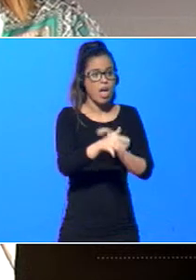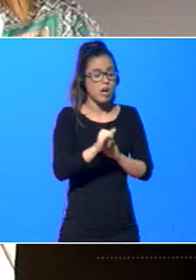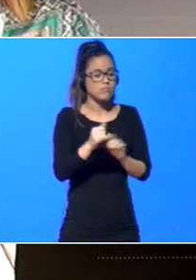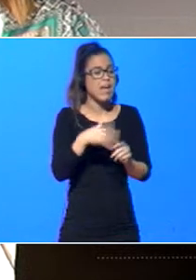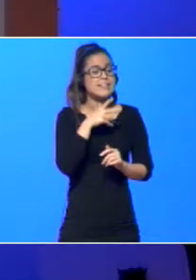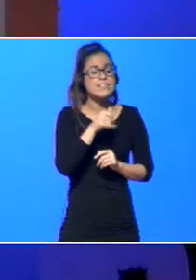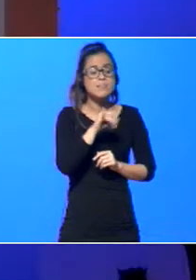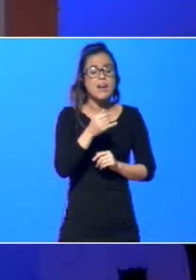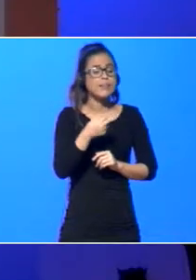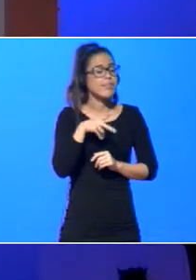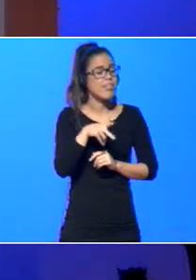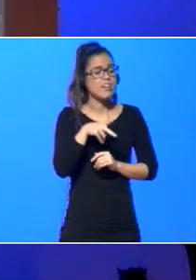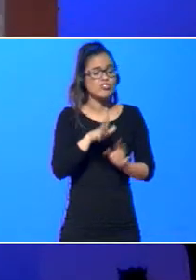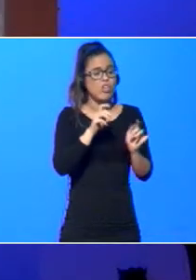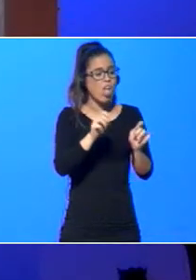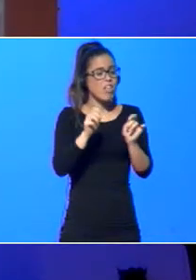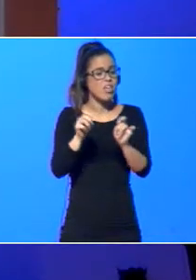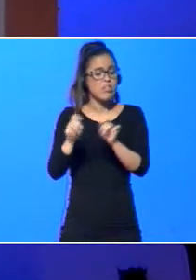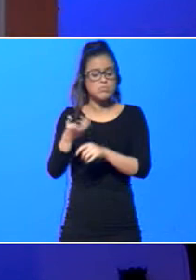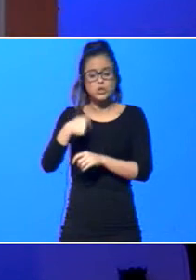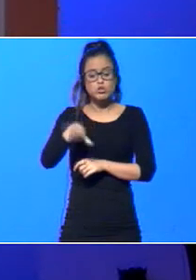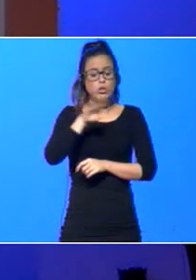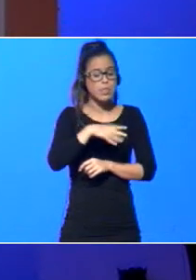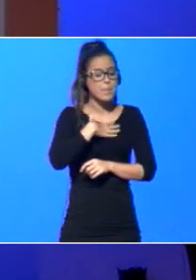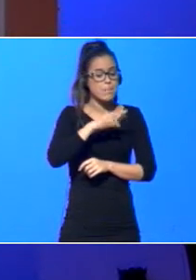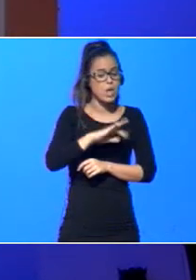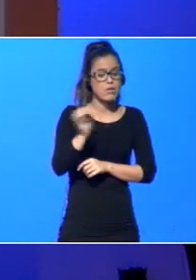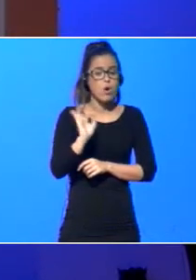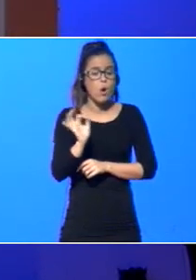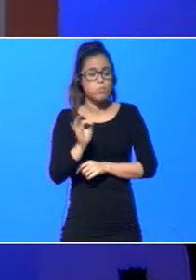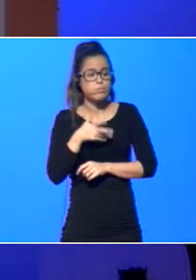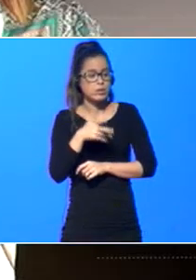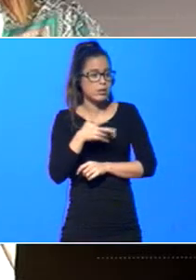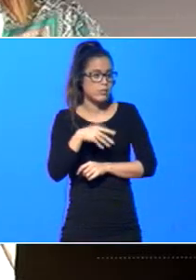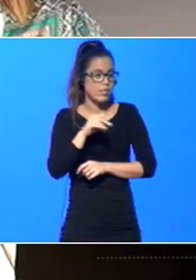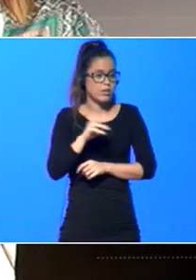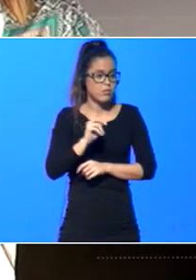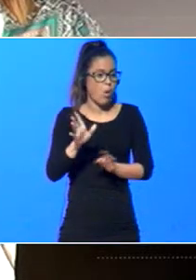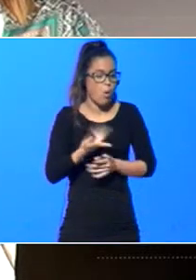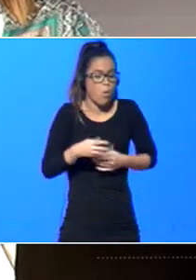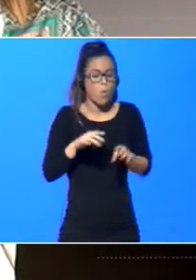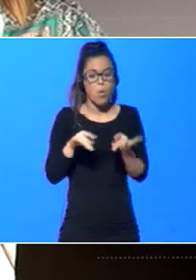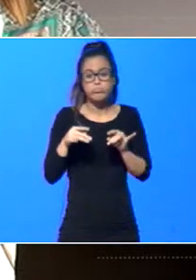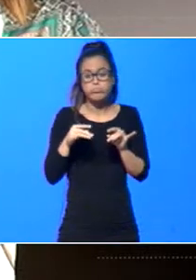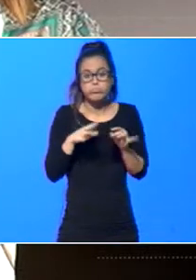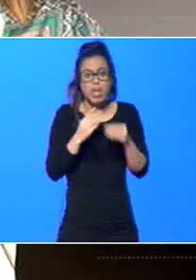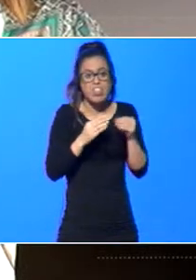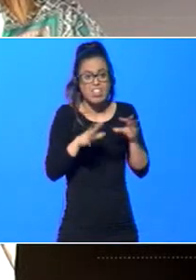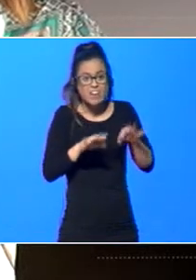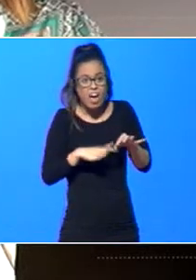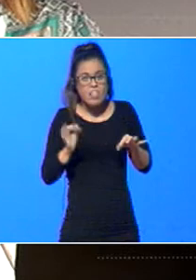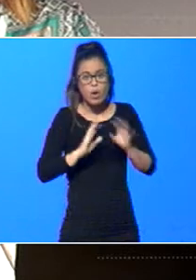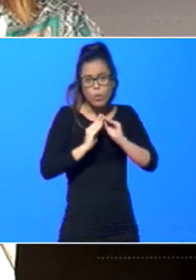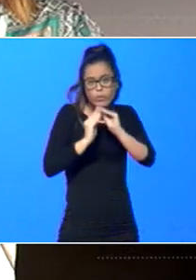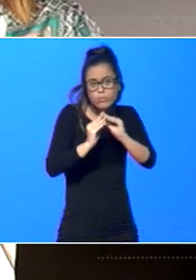derechos. Podemos entenderlos, podemos no entenderlos, podemos no hacer nada, pero se puede hacer. El primer punto,